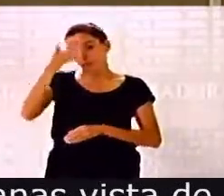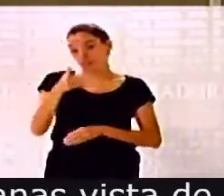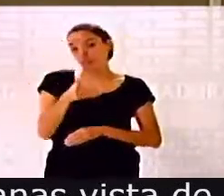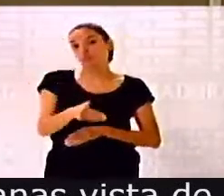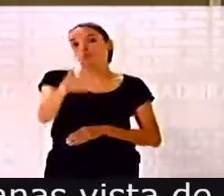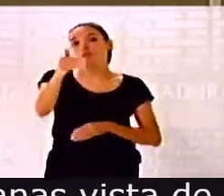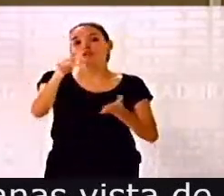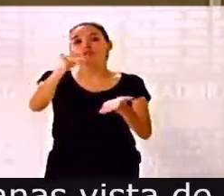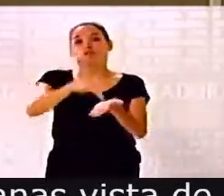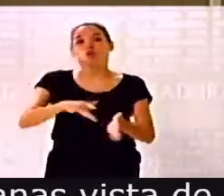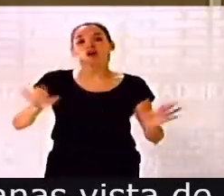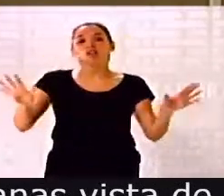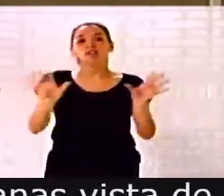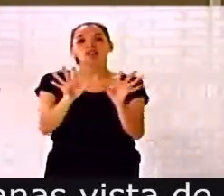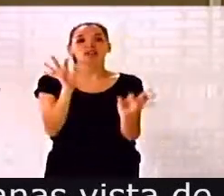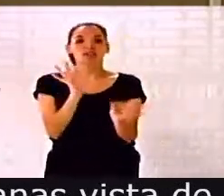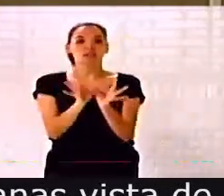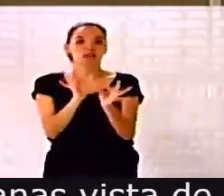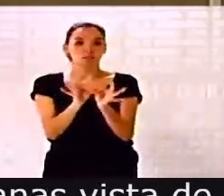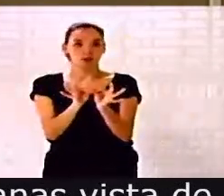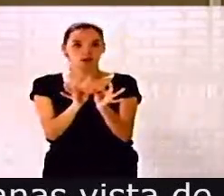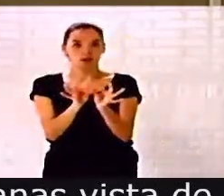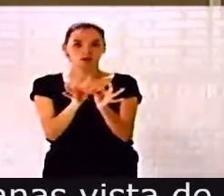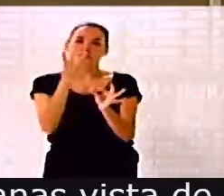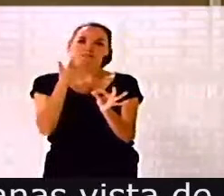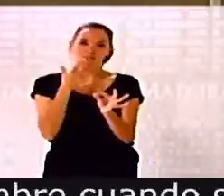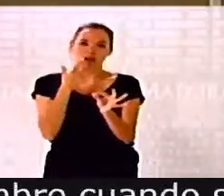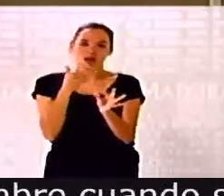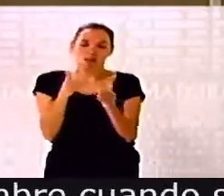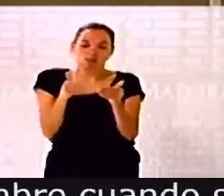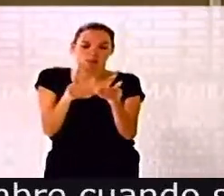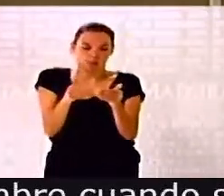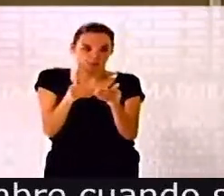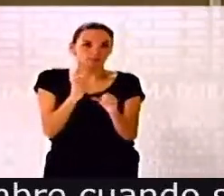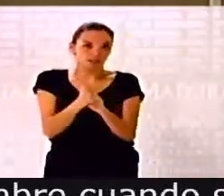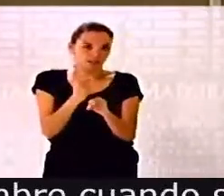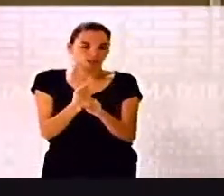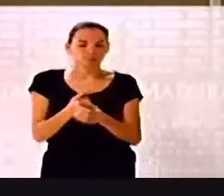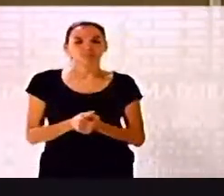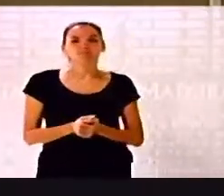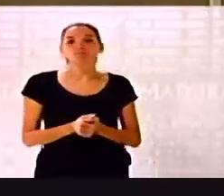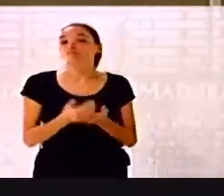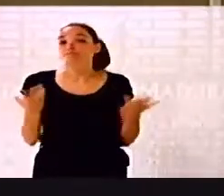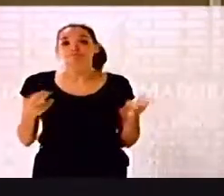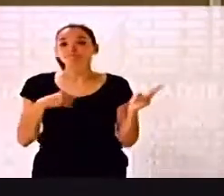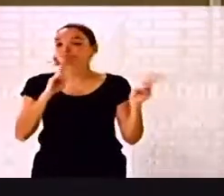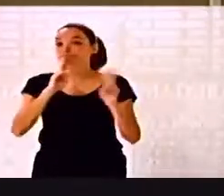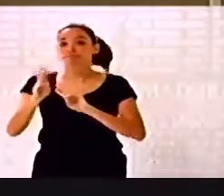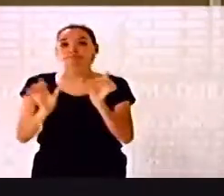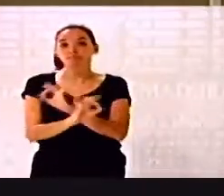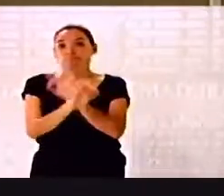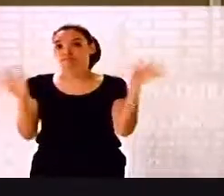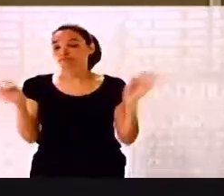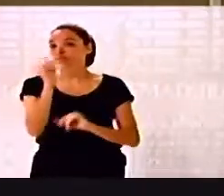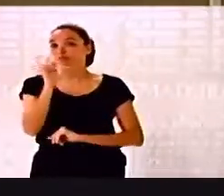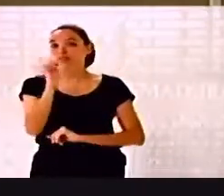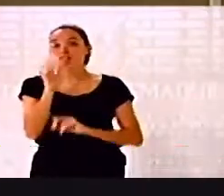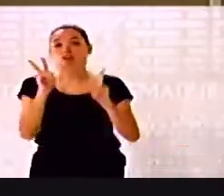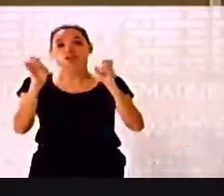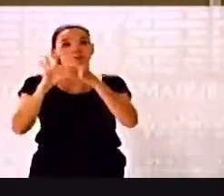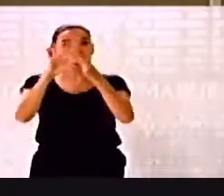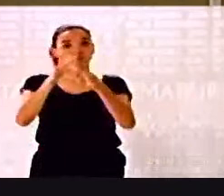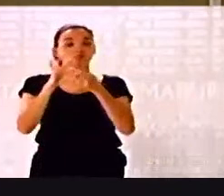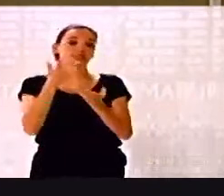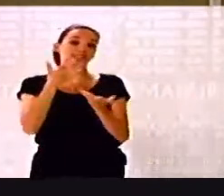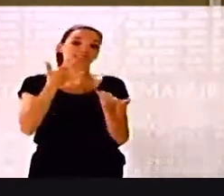10 de septiembre, que es cuando se inicia el curso. Por lo tanto, no puedo darle respuestas claras en relación a